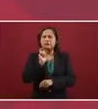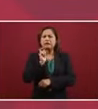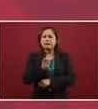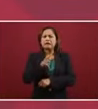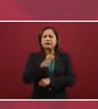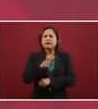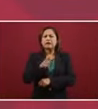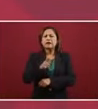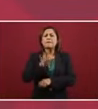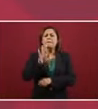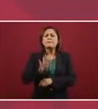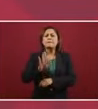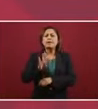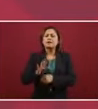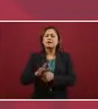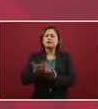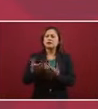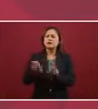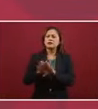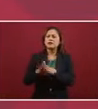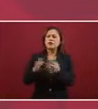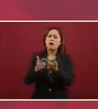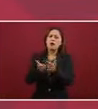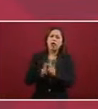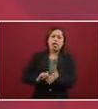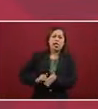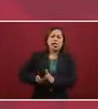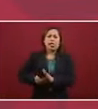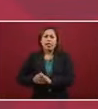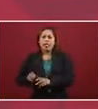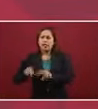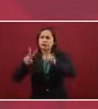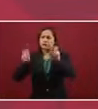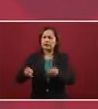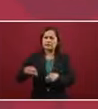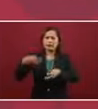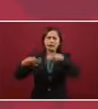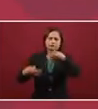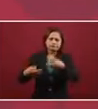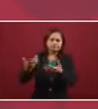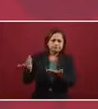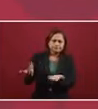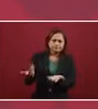sabotaje legal. La promoción de